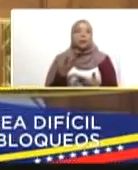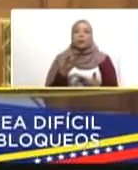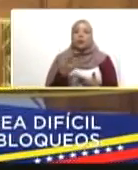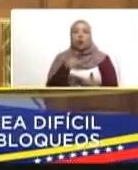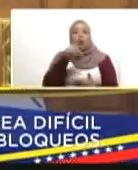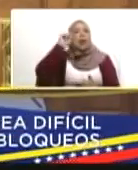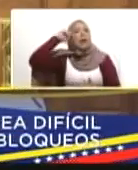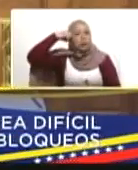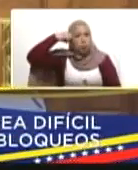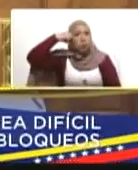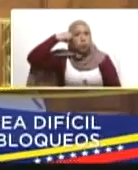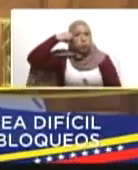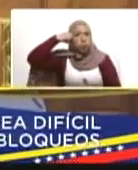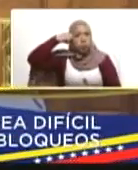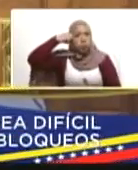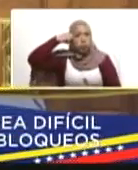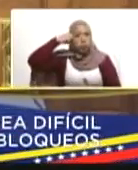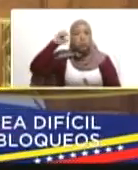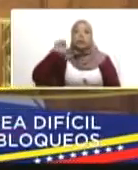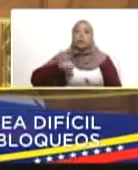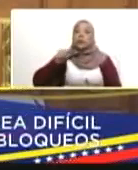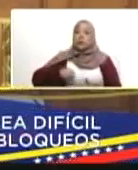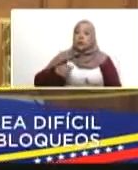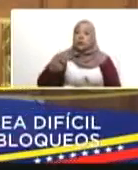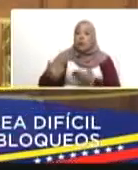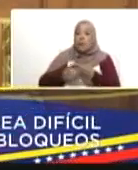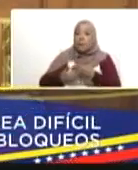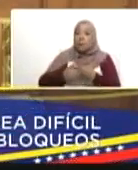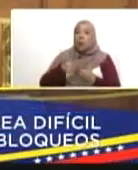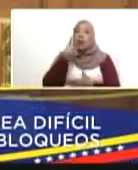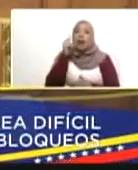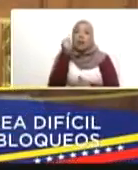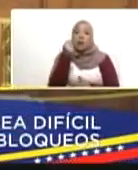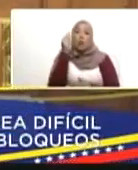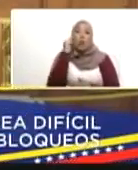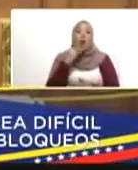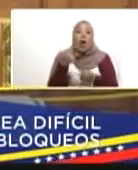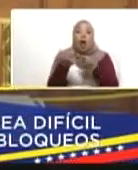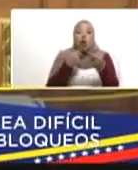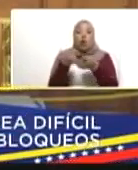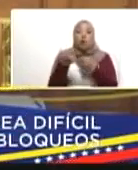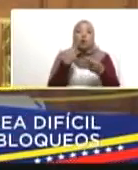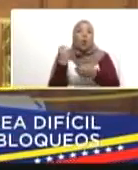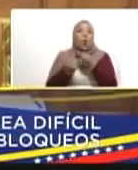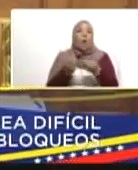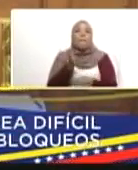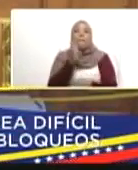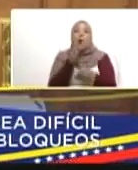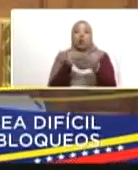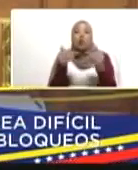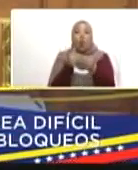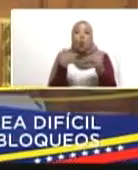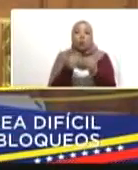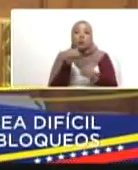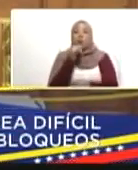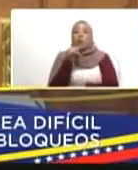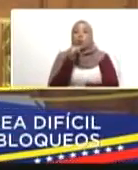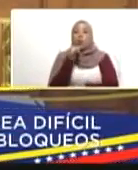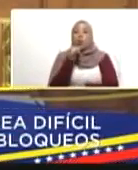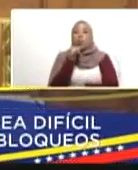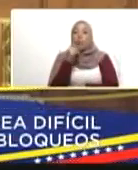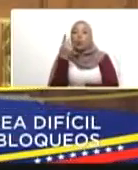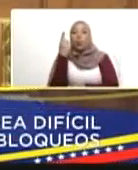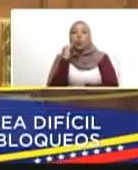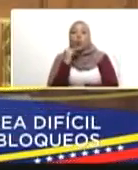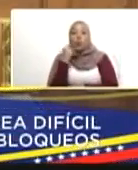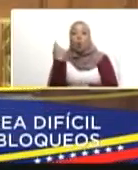recuerdan verdad primer ataque fue a la moneda y al control cambiario insostenible